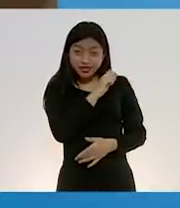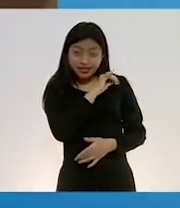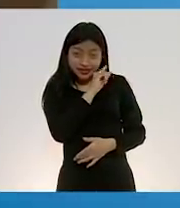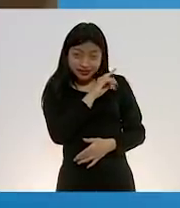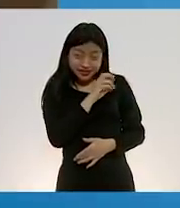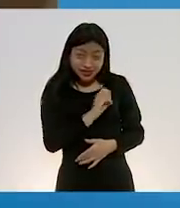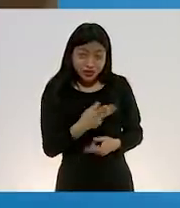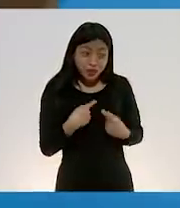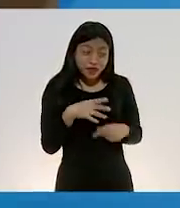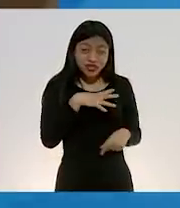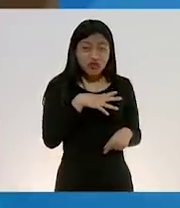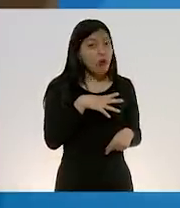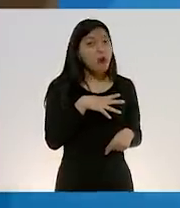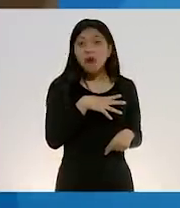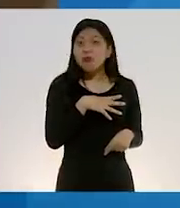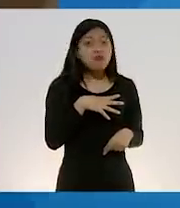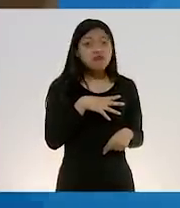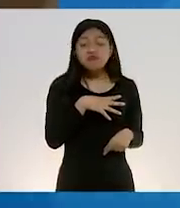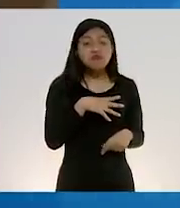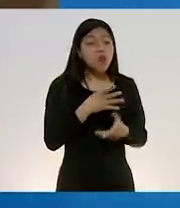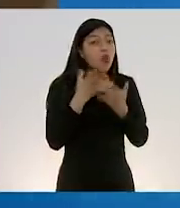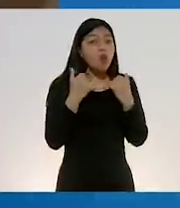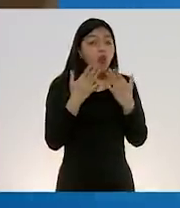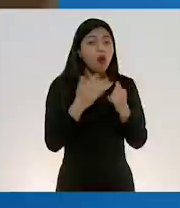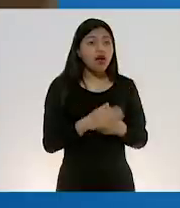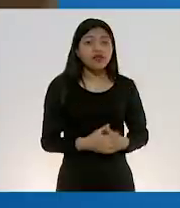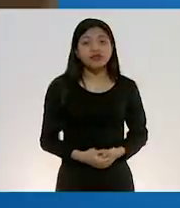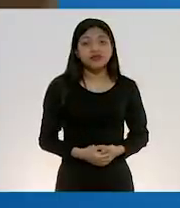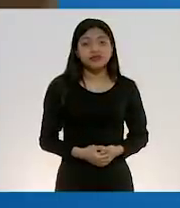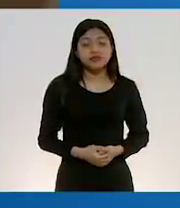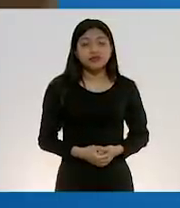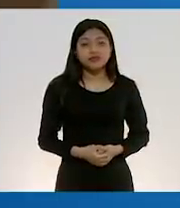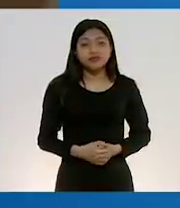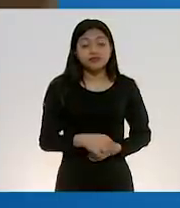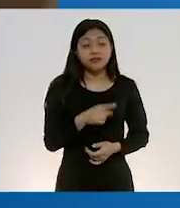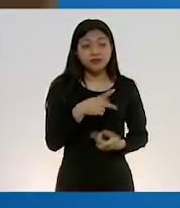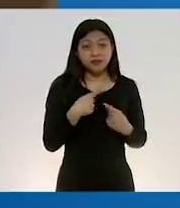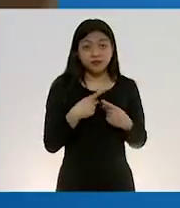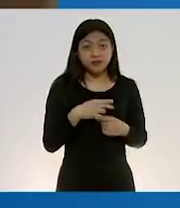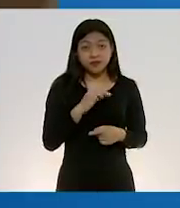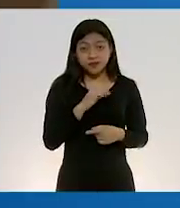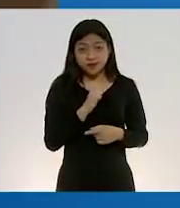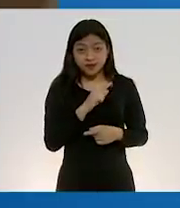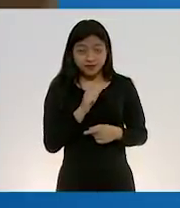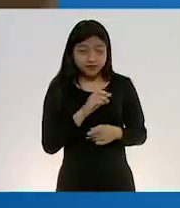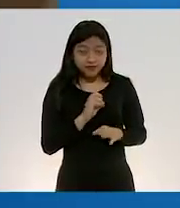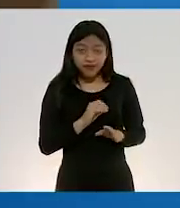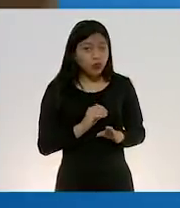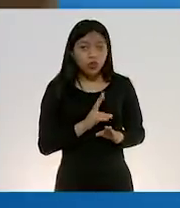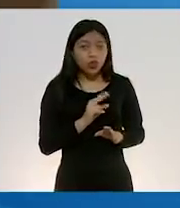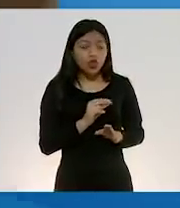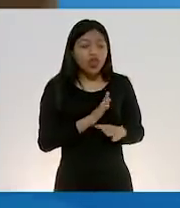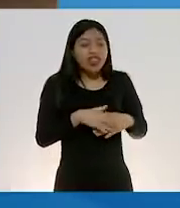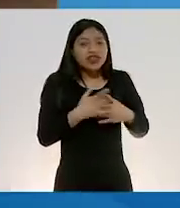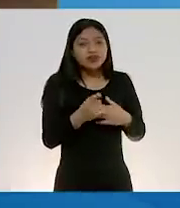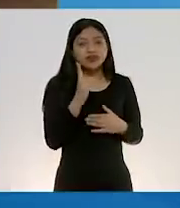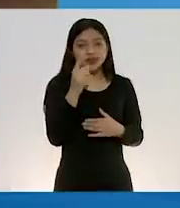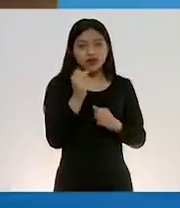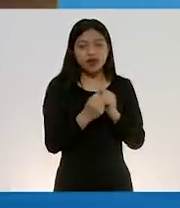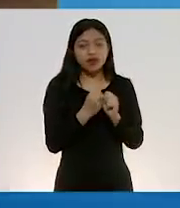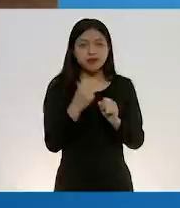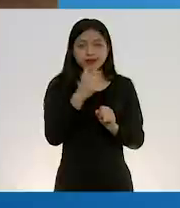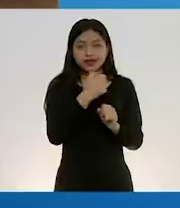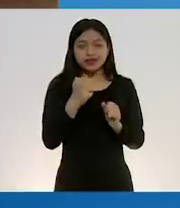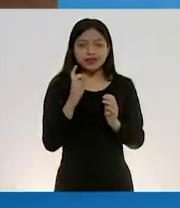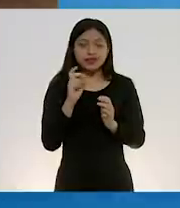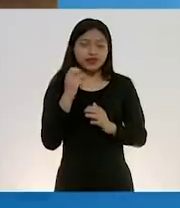México, en la parroquia del Sagrario o en la de la Veracruz, no existe ningún mestizo antes de 1635.